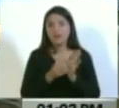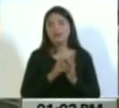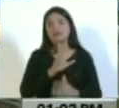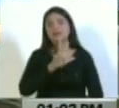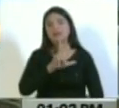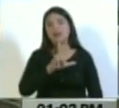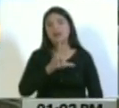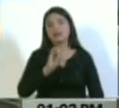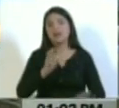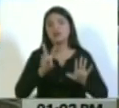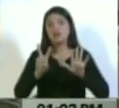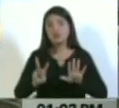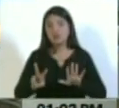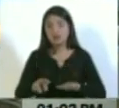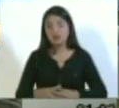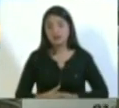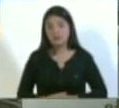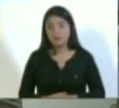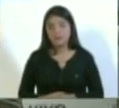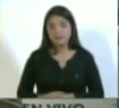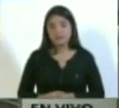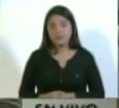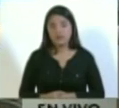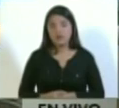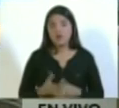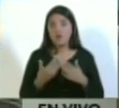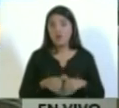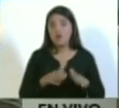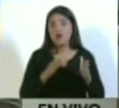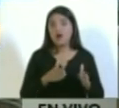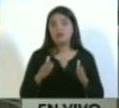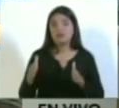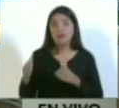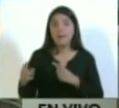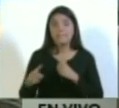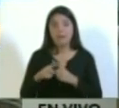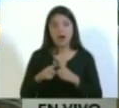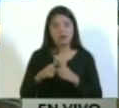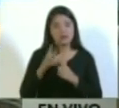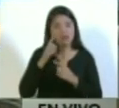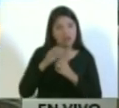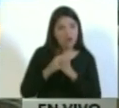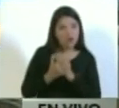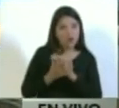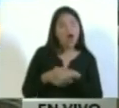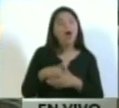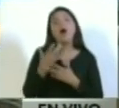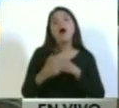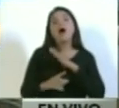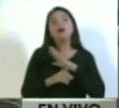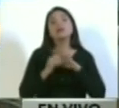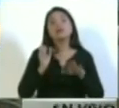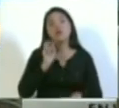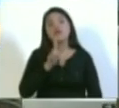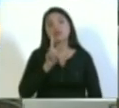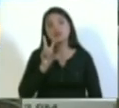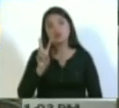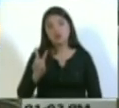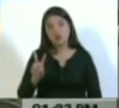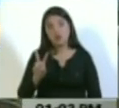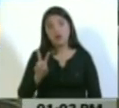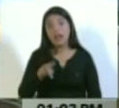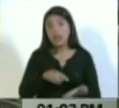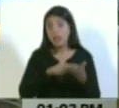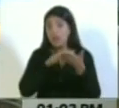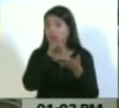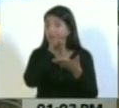38.307, Ley Orgánica contra la Delincuencia Organizada y Financiamiento al Terrorismo. Artículo 22, lean esto